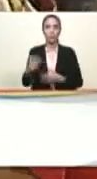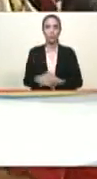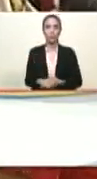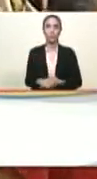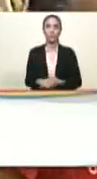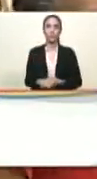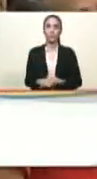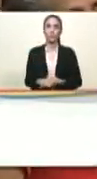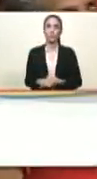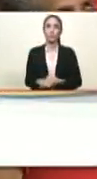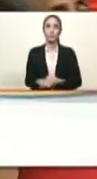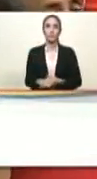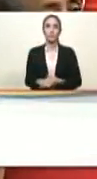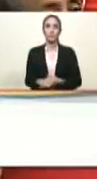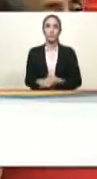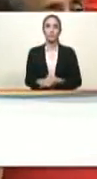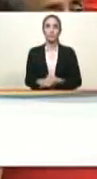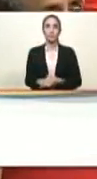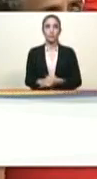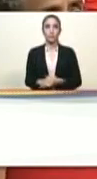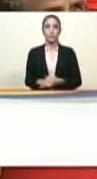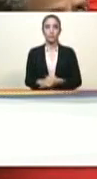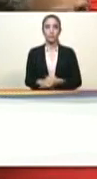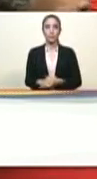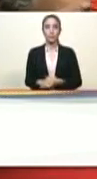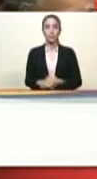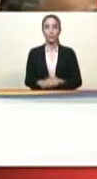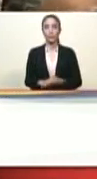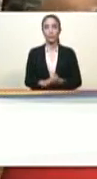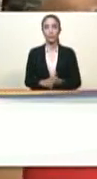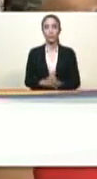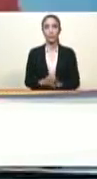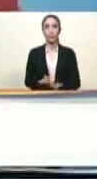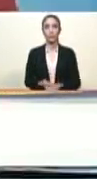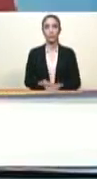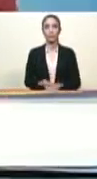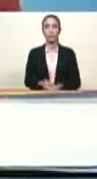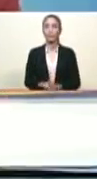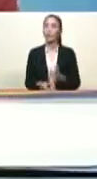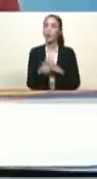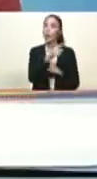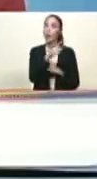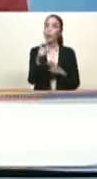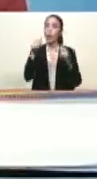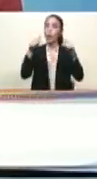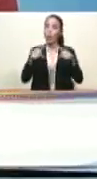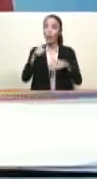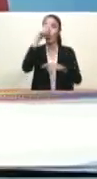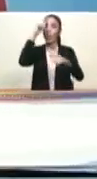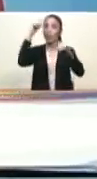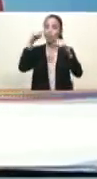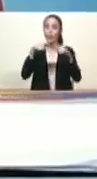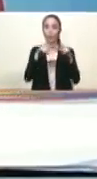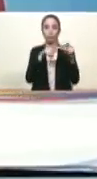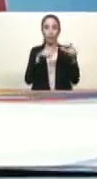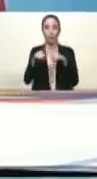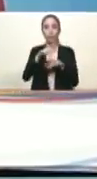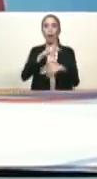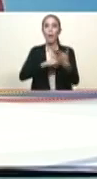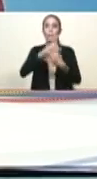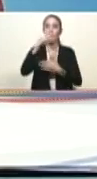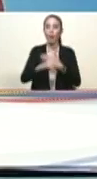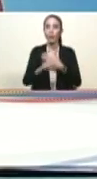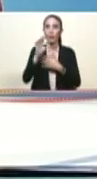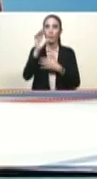decirle también, no podemos dejar de que pase por debajo de la mesa. Usted hoy está cumpliendo uno de los objetivos del Plan de la Patria de